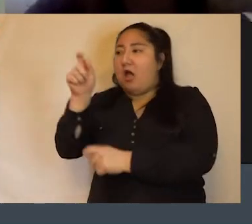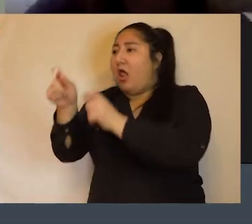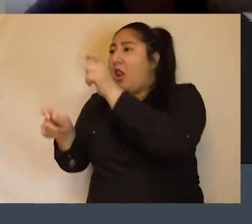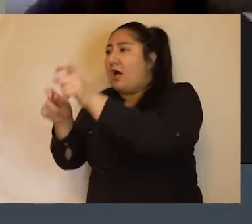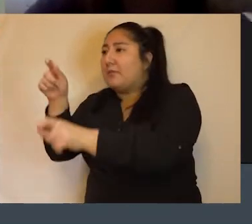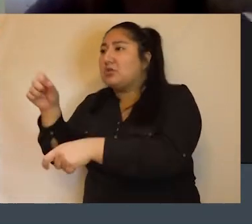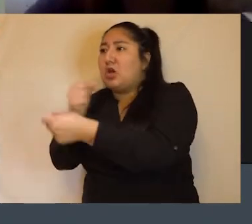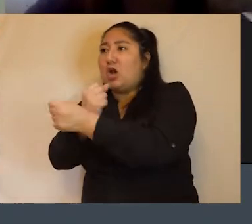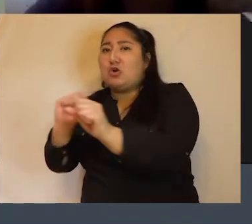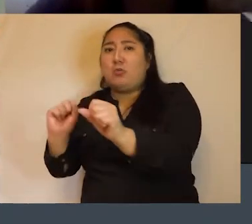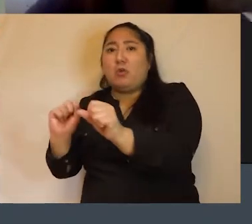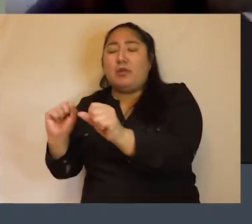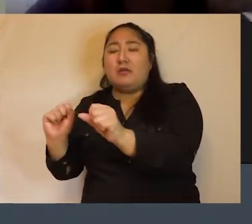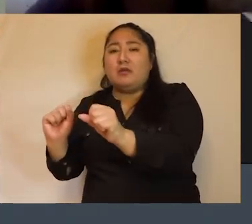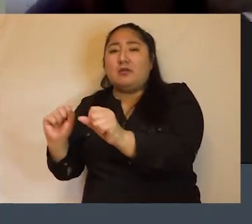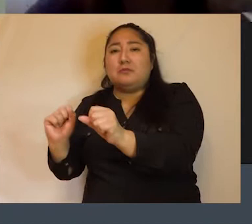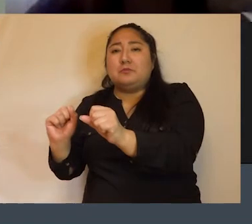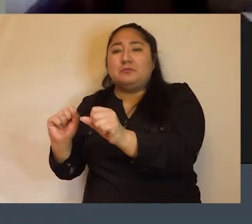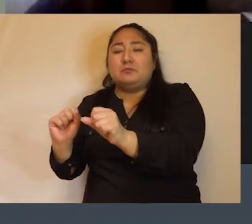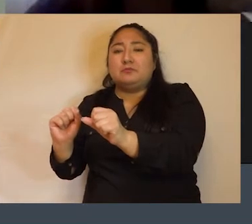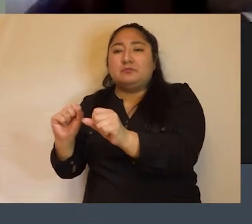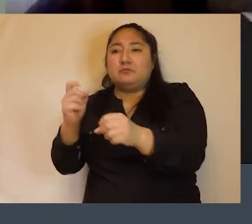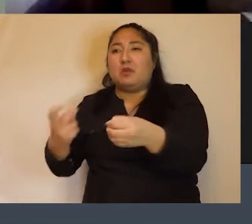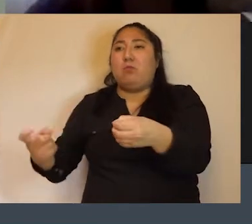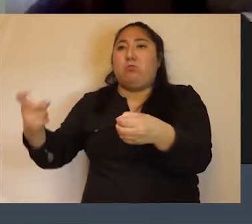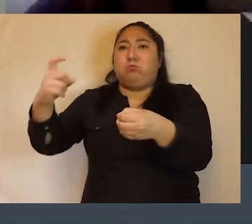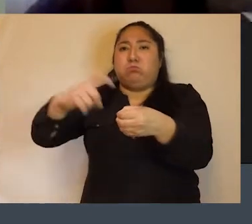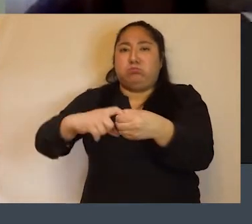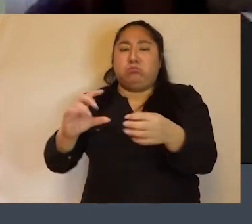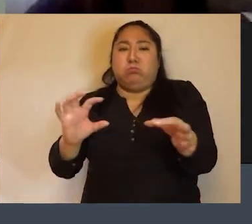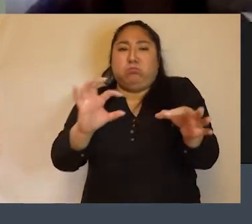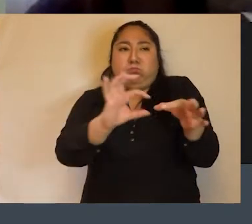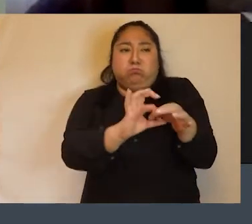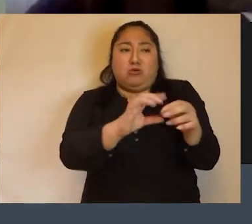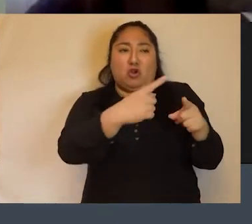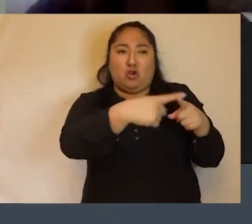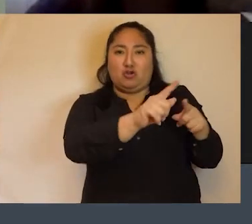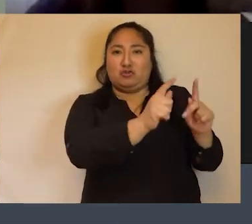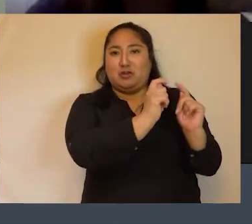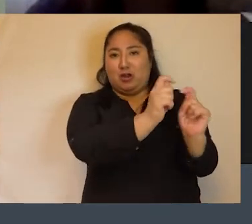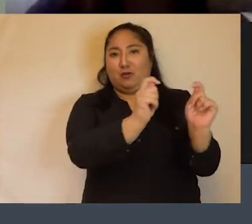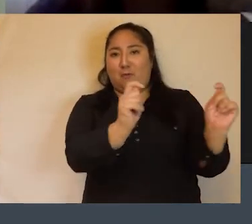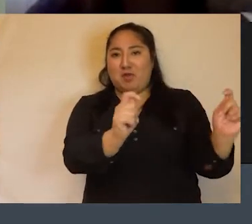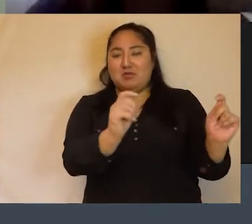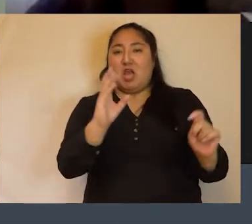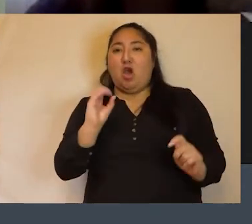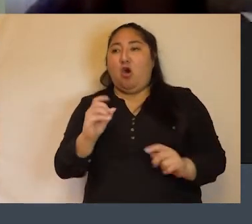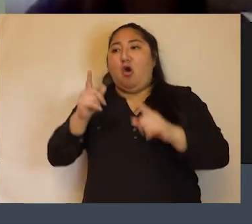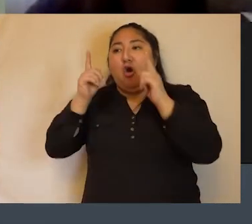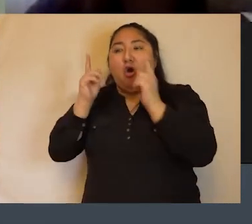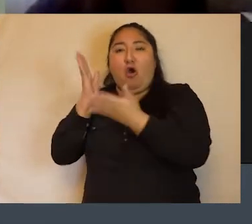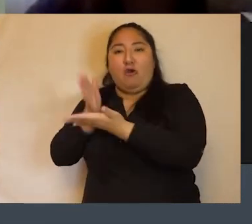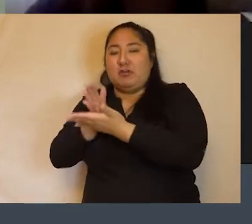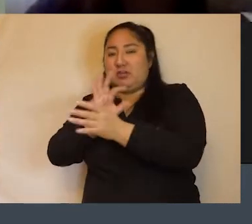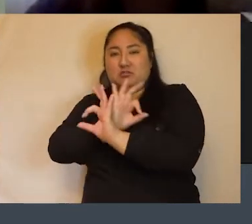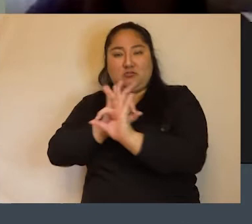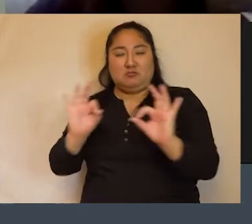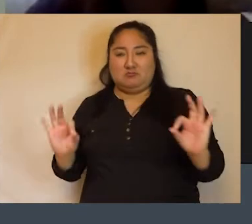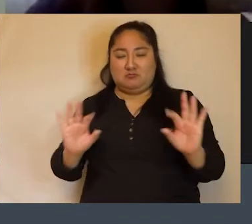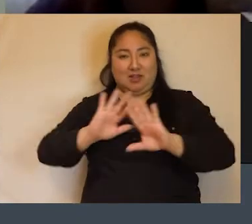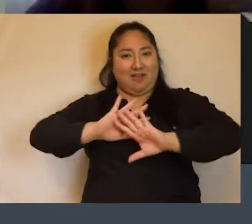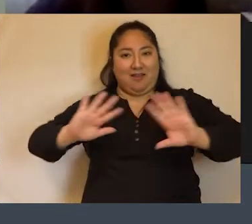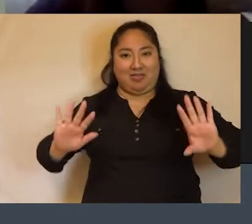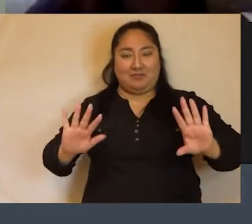pueden tener ningún tipo de estar ligado con ningún tipo de compañía ni ninguna obligación con